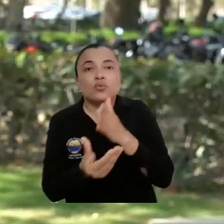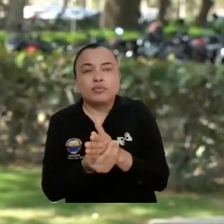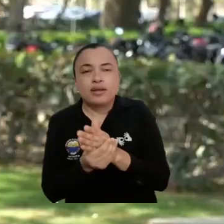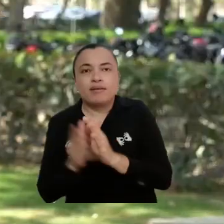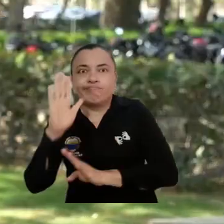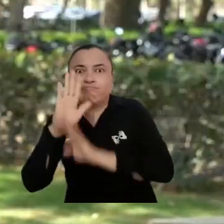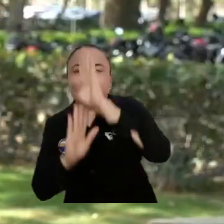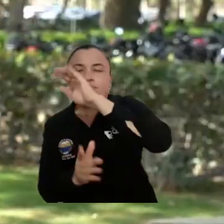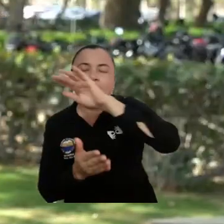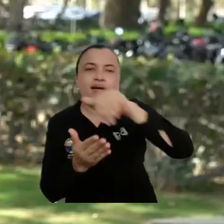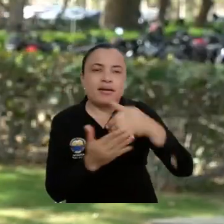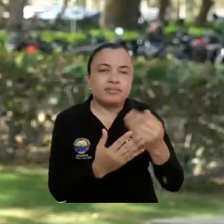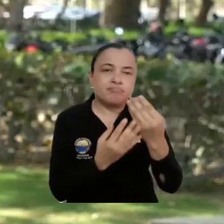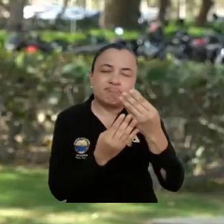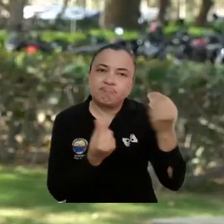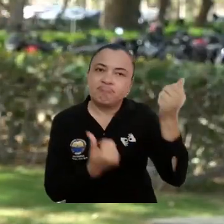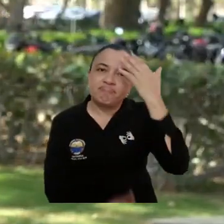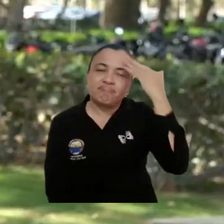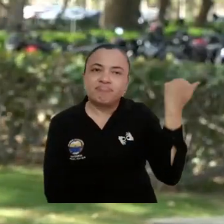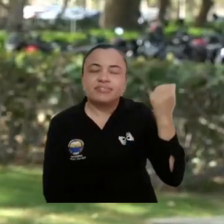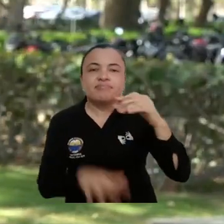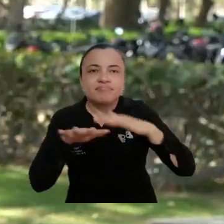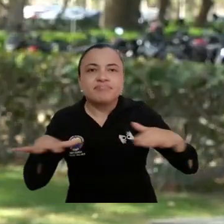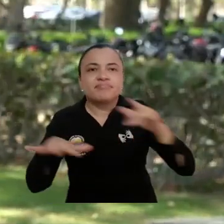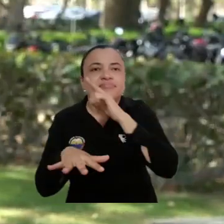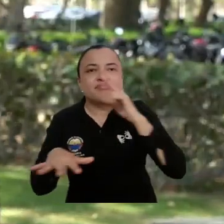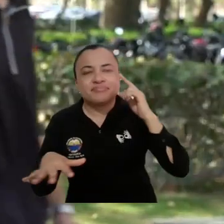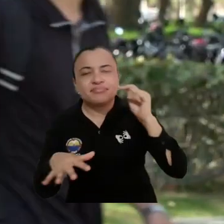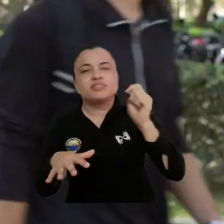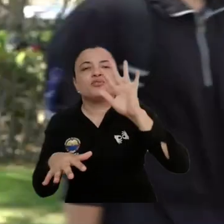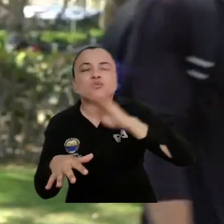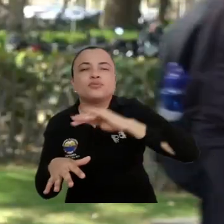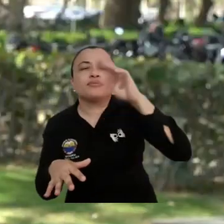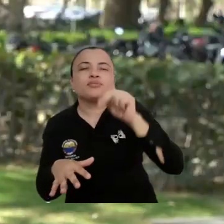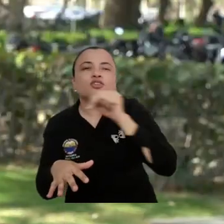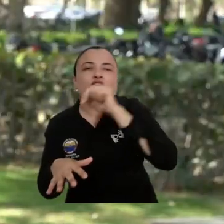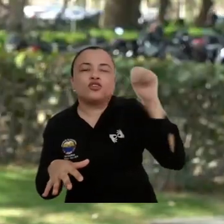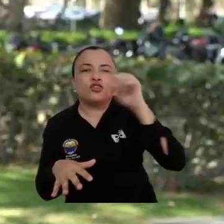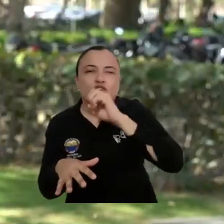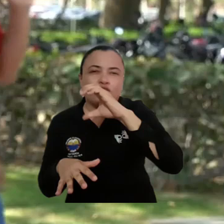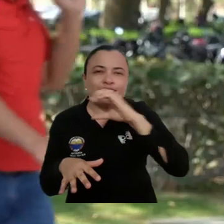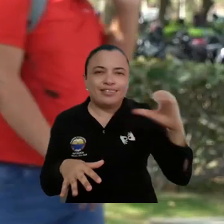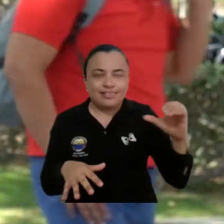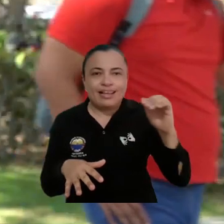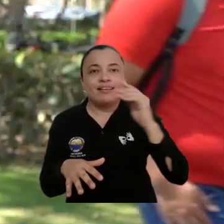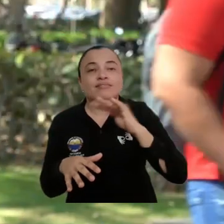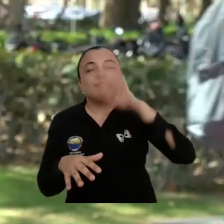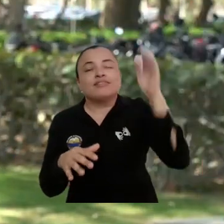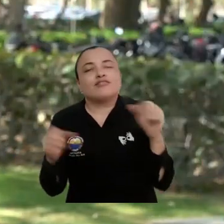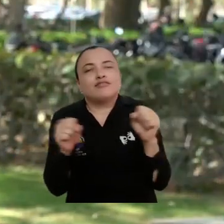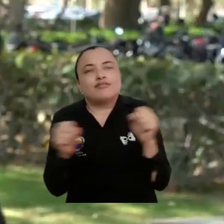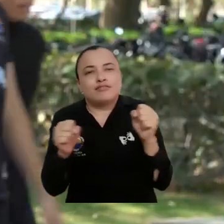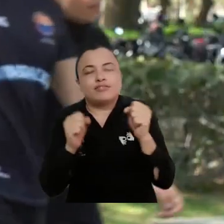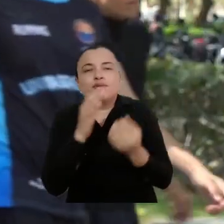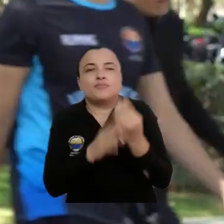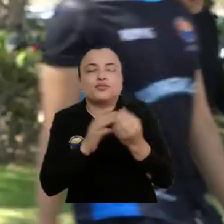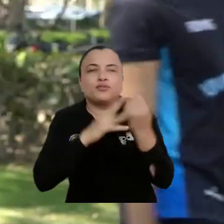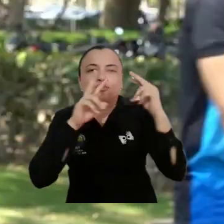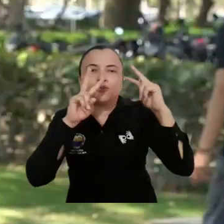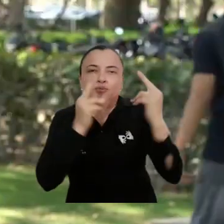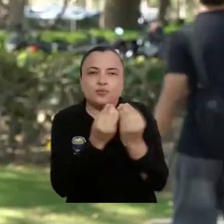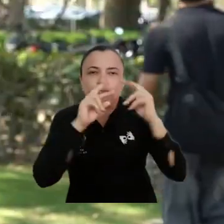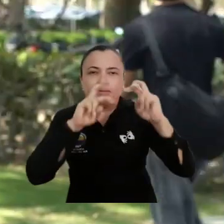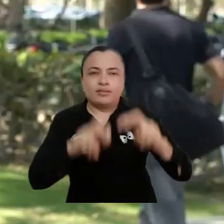el documental Del Esplendor al Olvido, haciendas cafeteras en el margen noroccidental de la Sierra Nevada de Santa Marta, producido por el